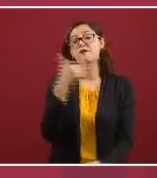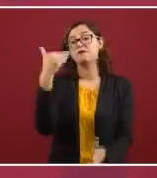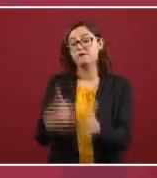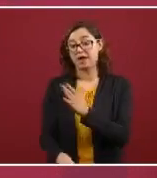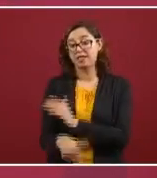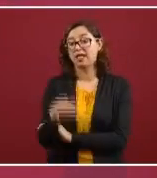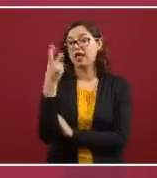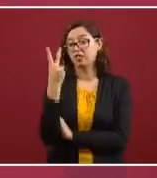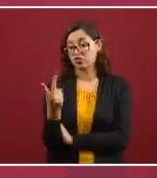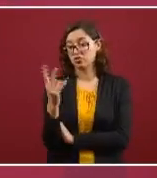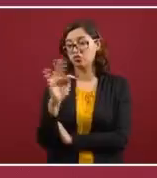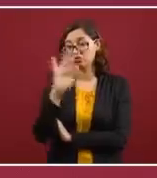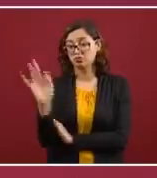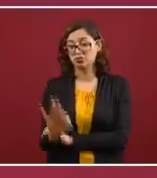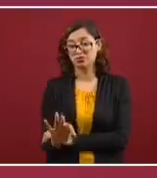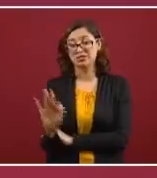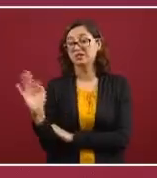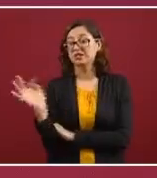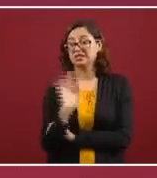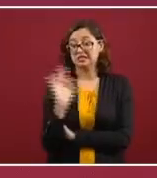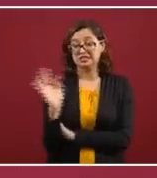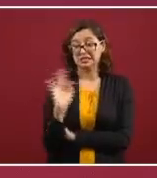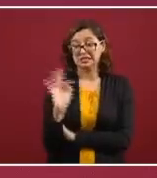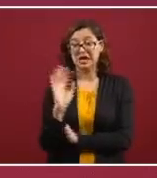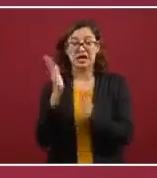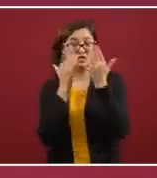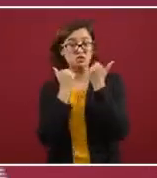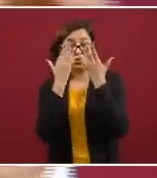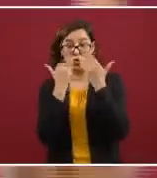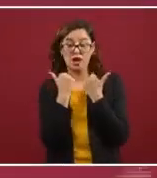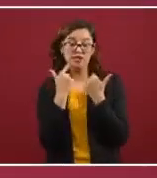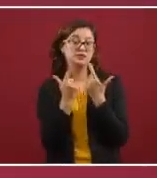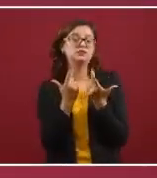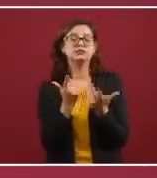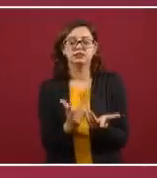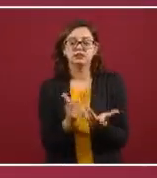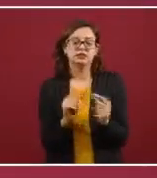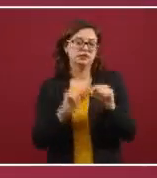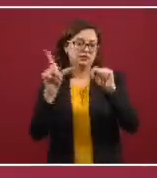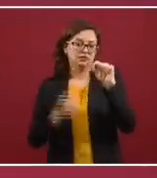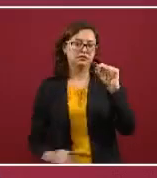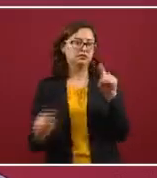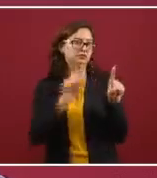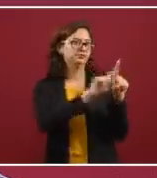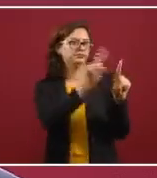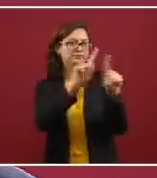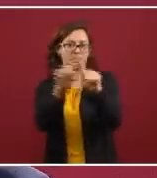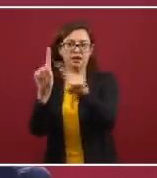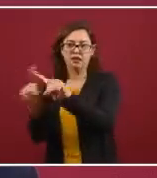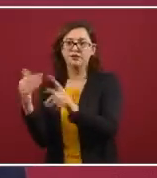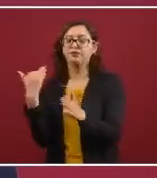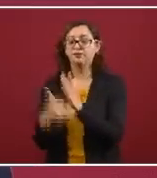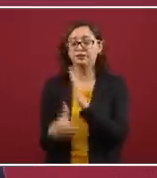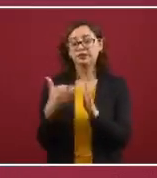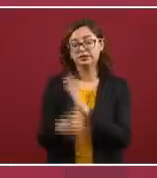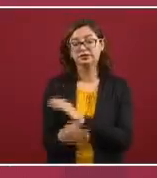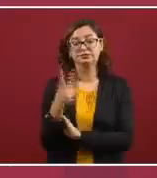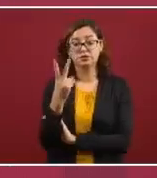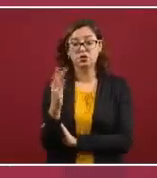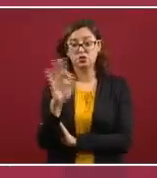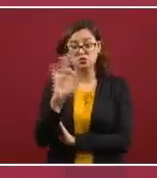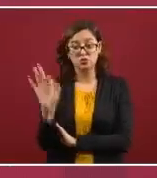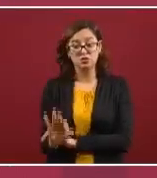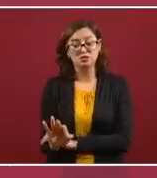que puede hacer falta en diferentes partes del país, pues representa en el Seguro Social